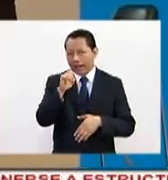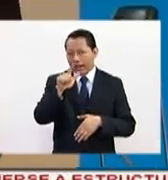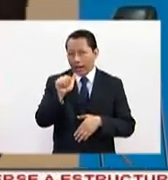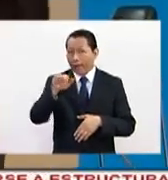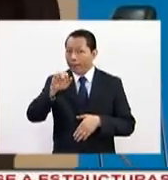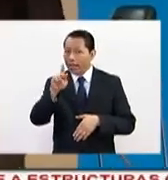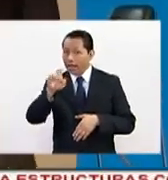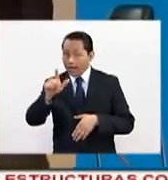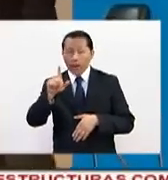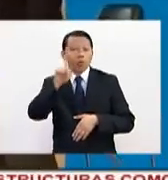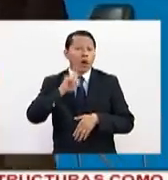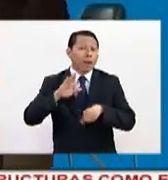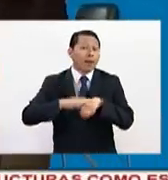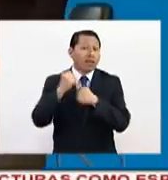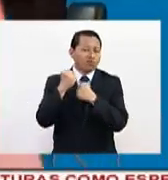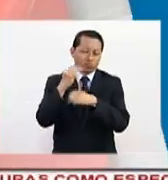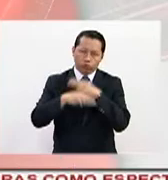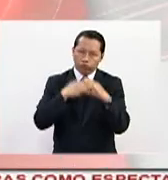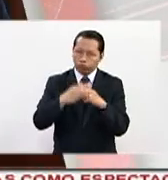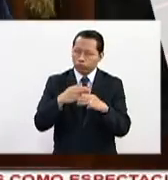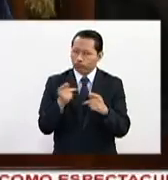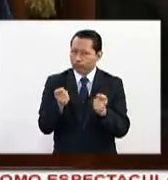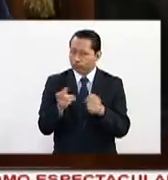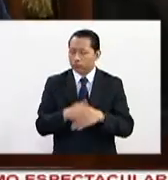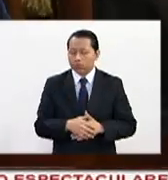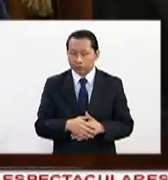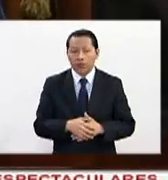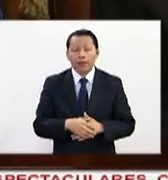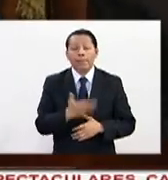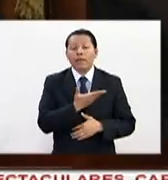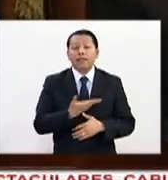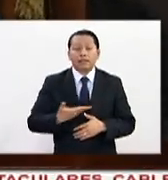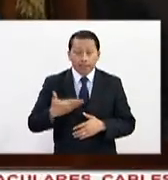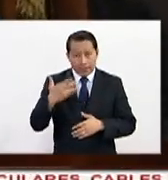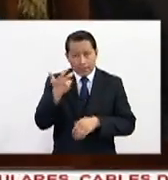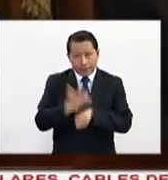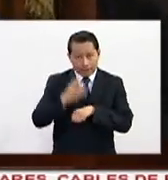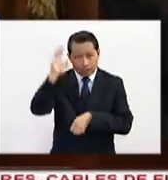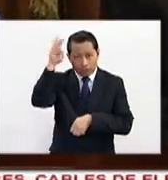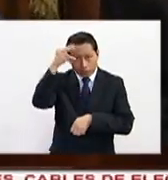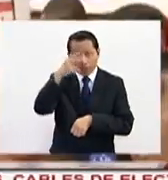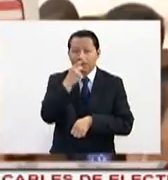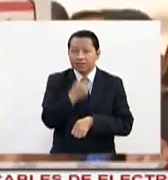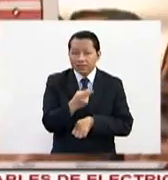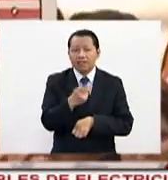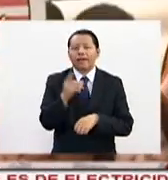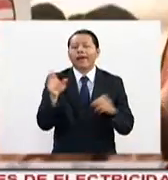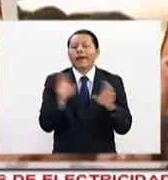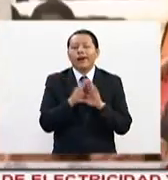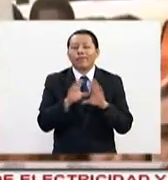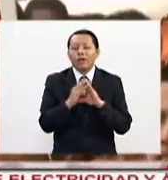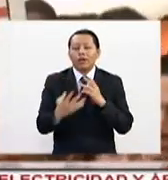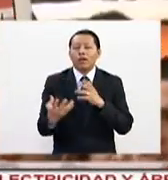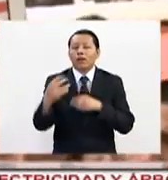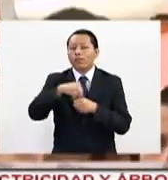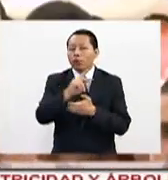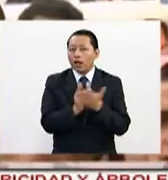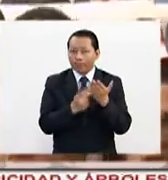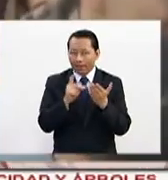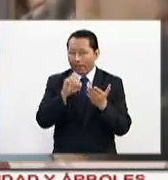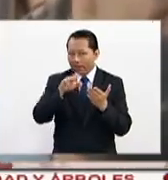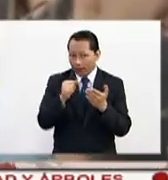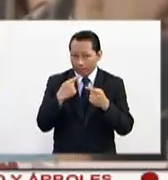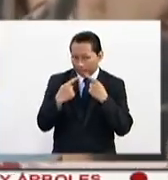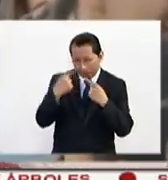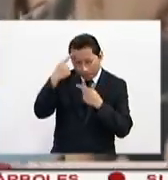la mujer más poderosa del mundo. El presidente de Estados Unidos, Donald Trump, descarta incluir el programa DACA en la